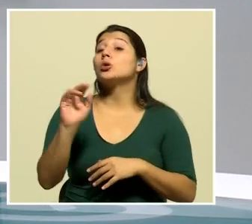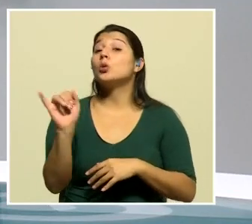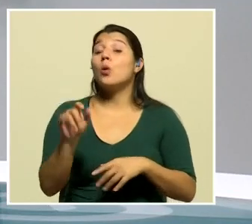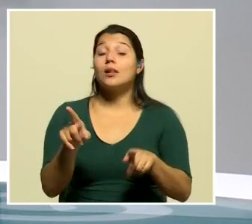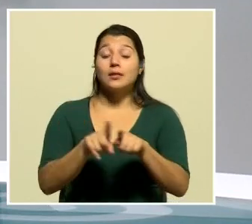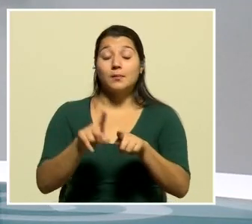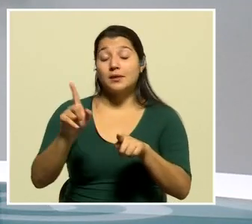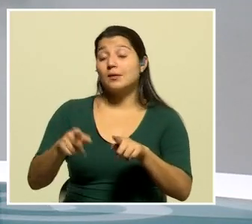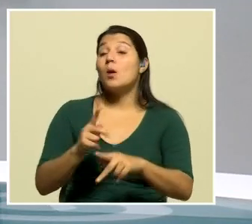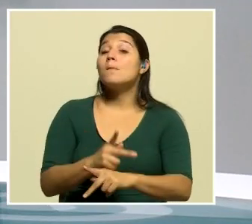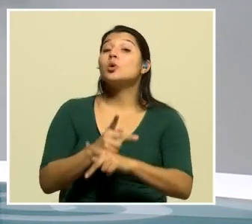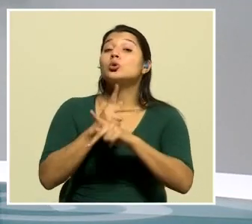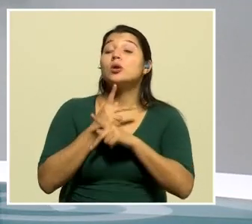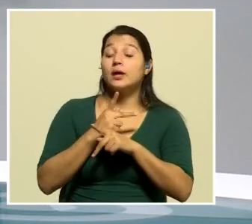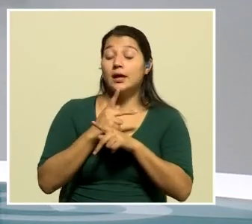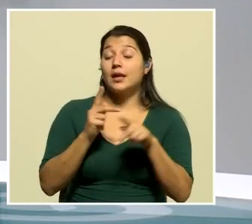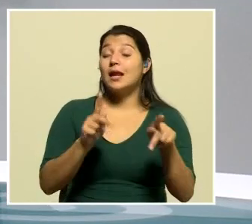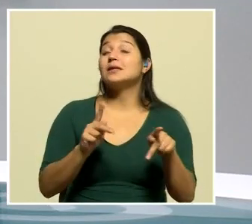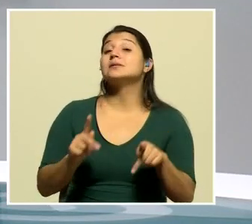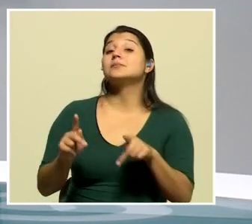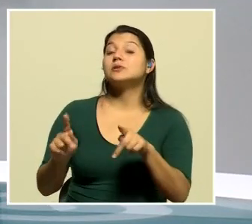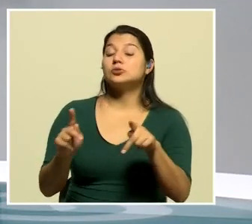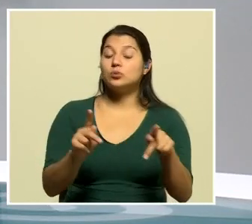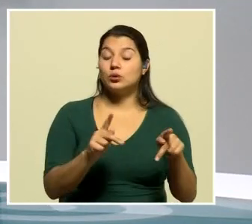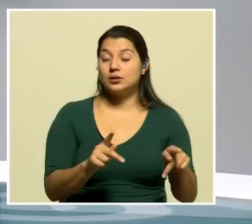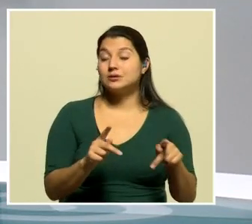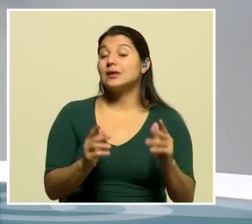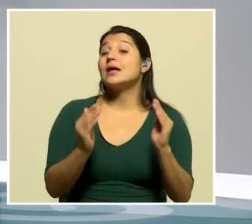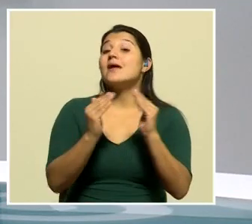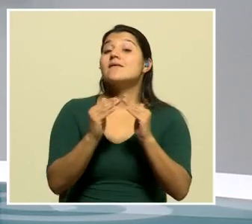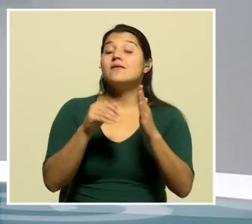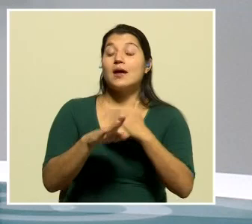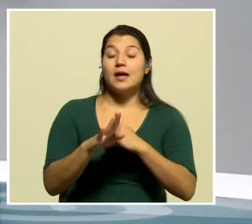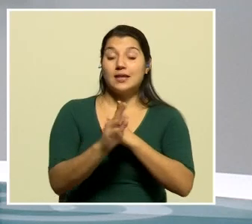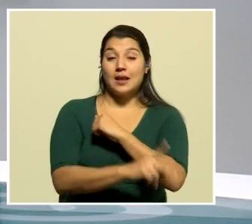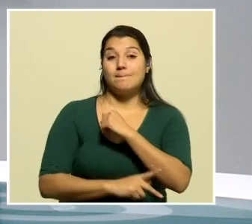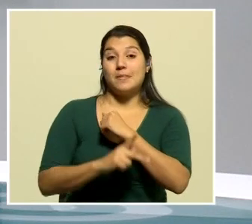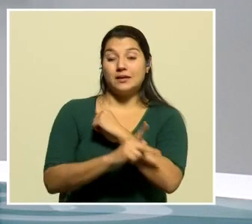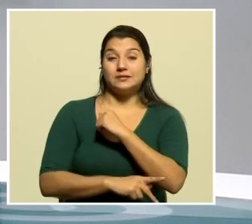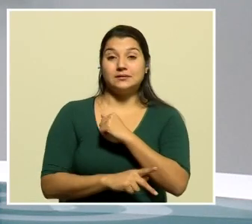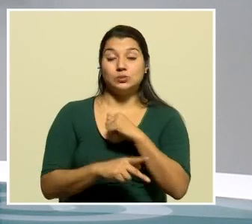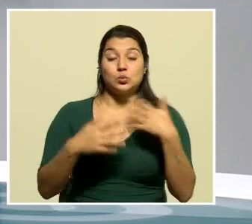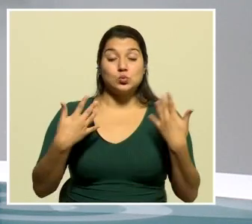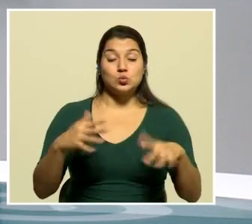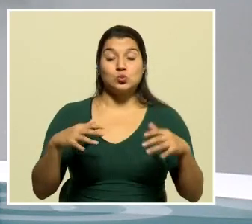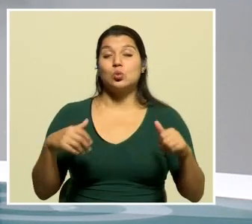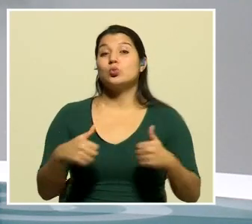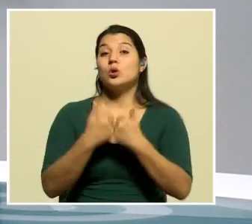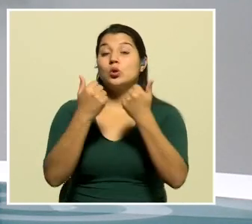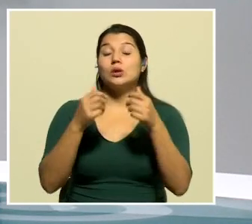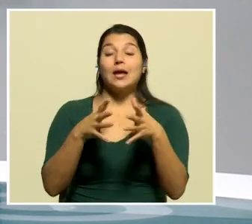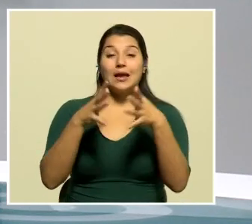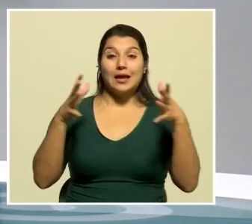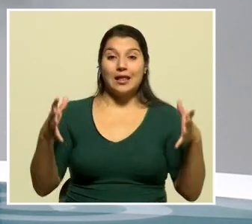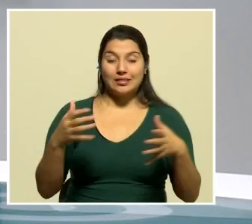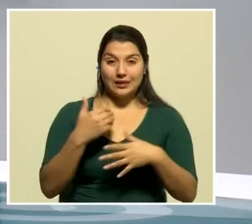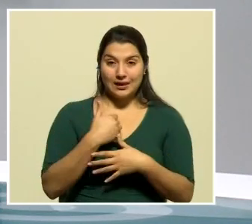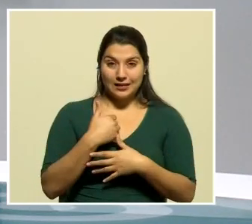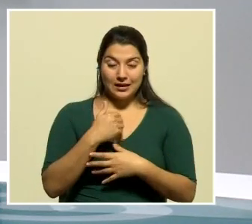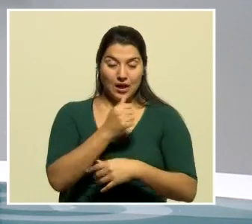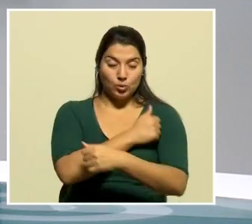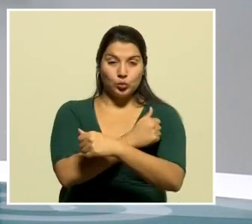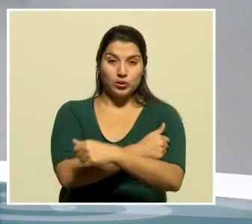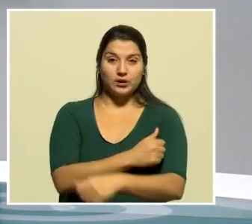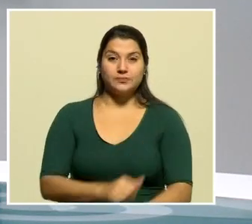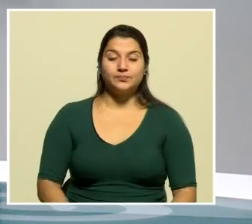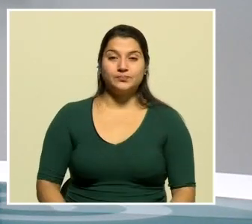a nuestra población, a los ciudadanos que viven en el país. Un desafío enorme el que tienen las